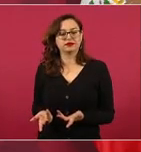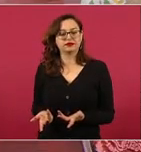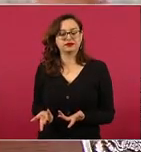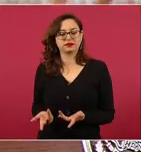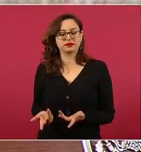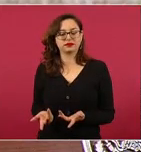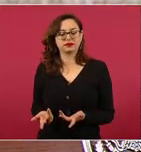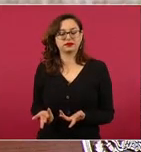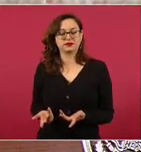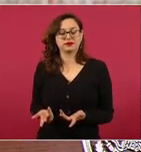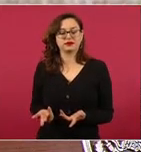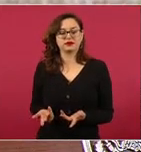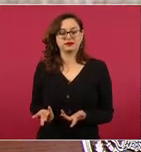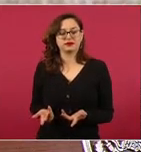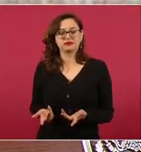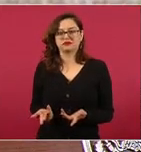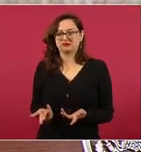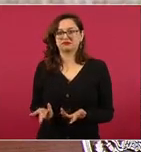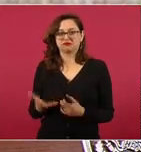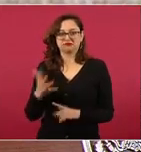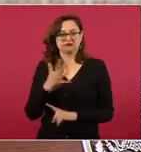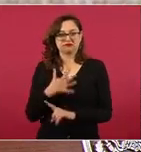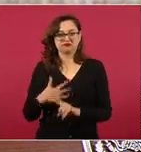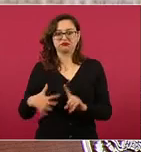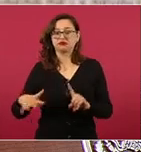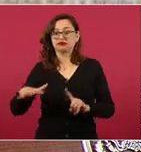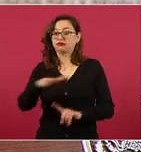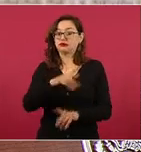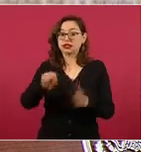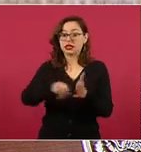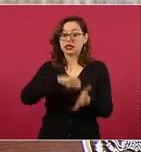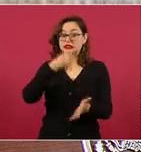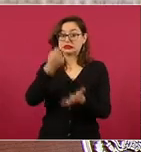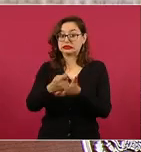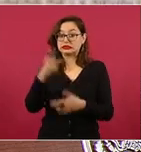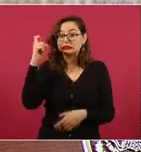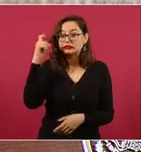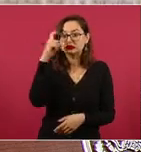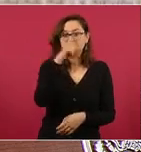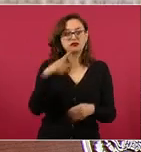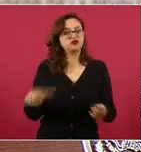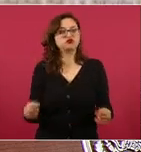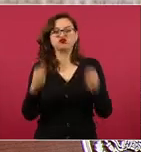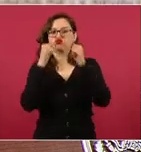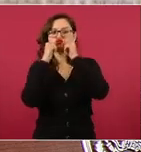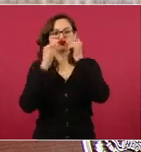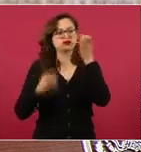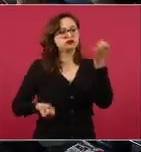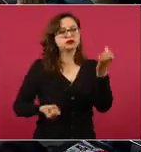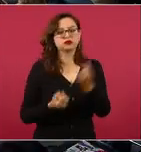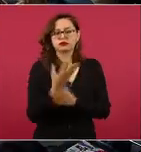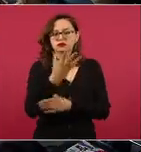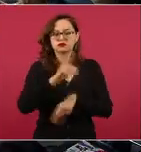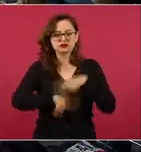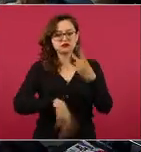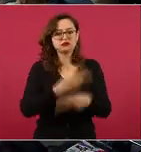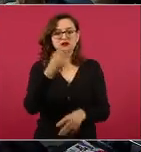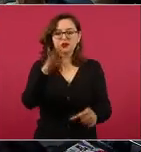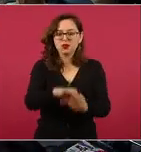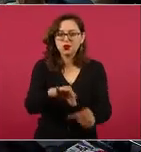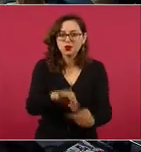en una circunstancia muy complicada. Y estar ahí